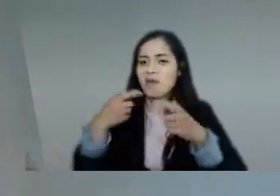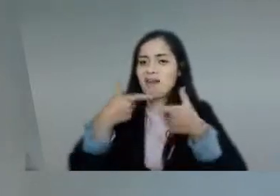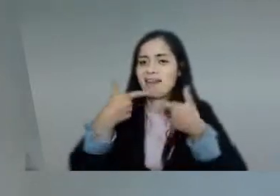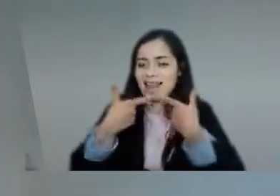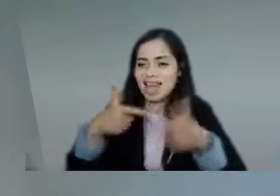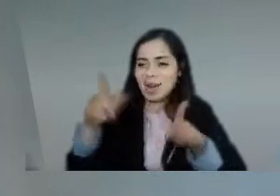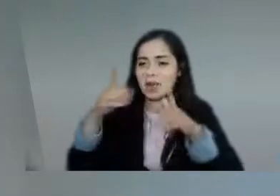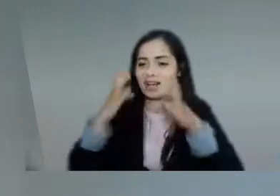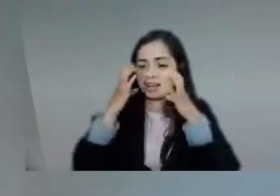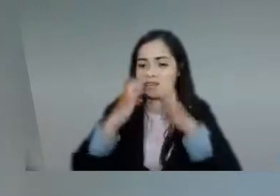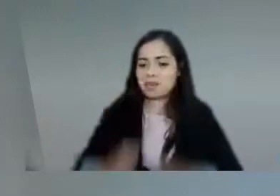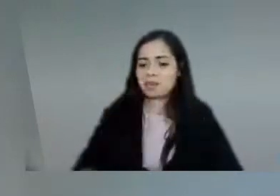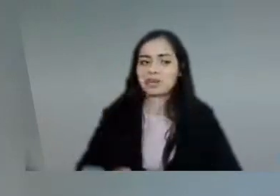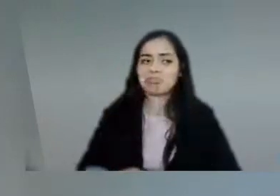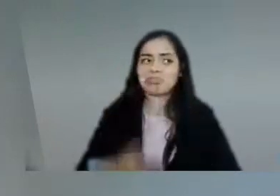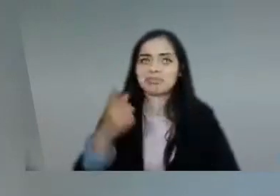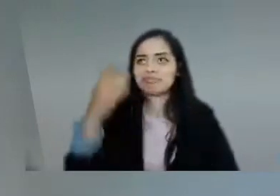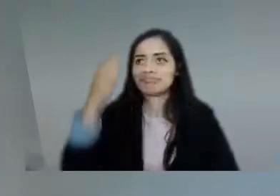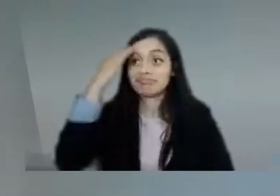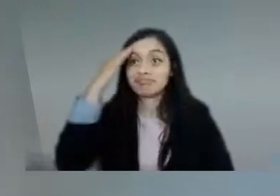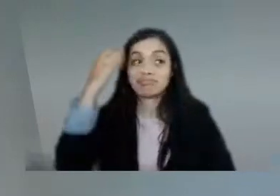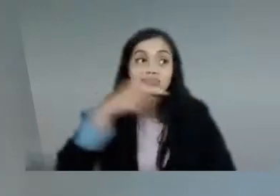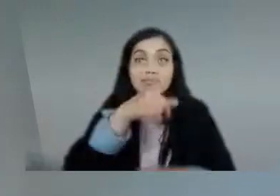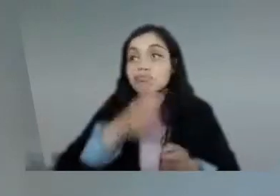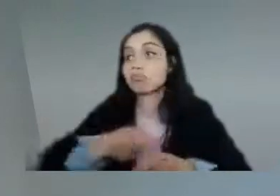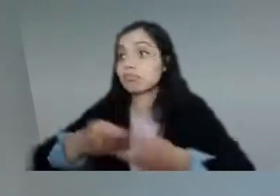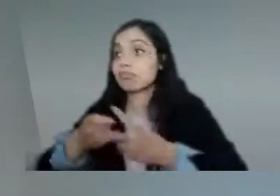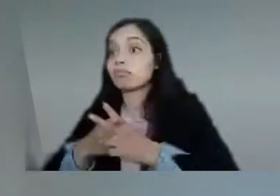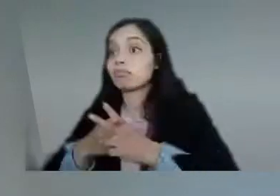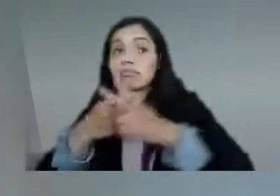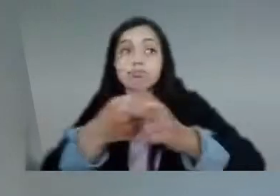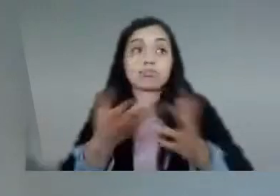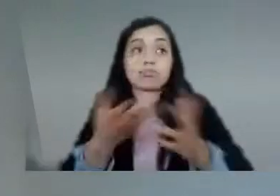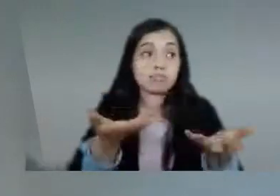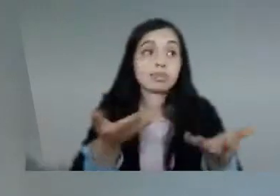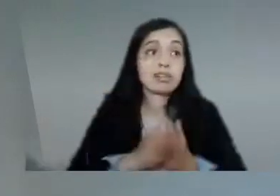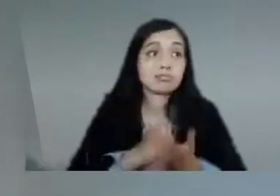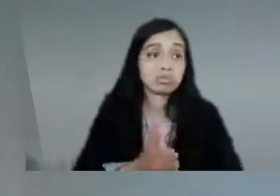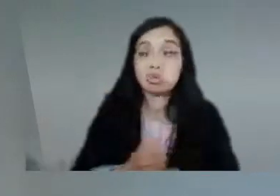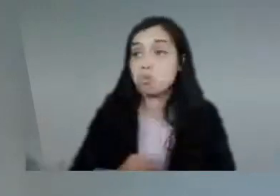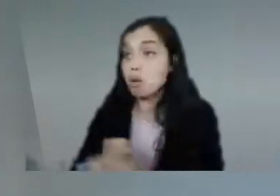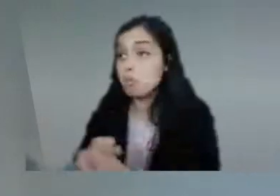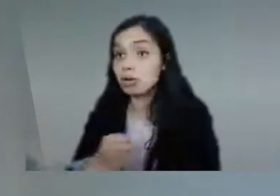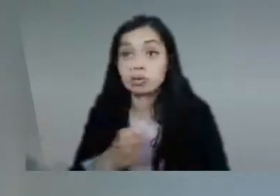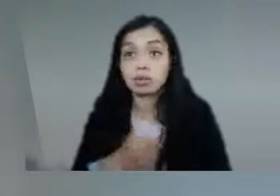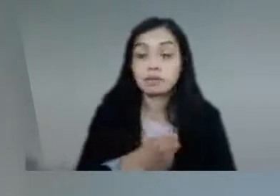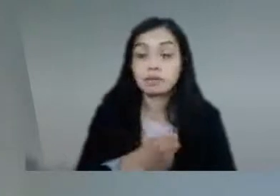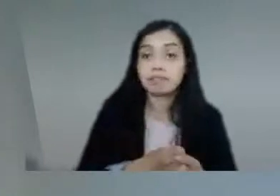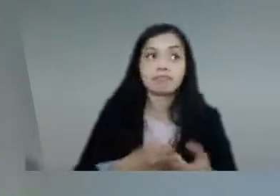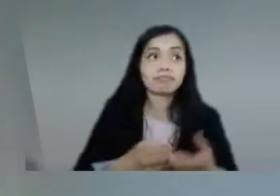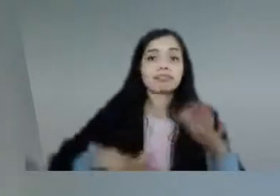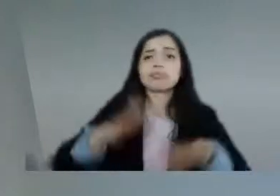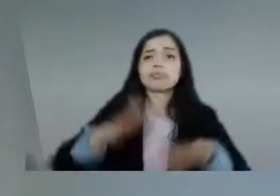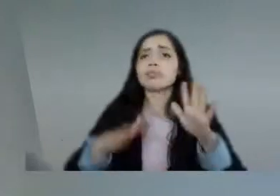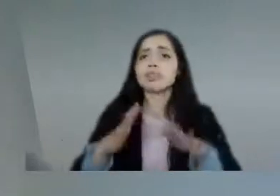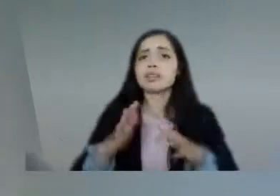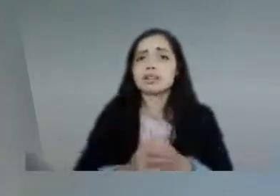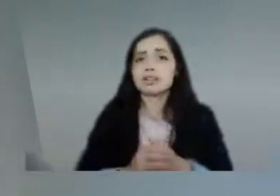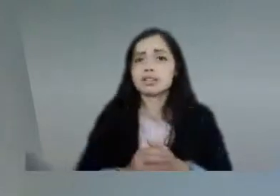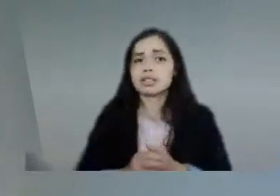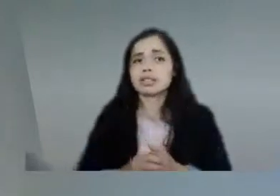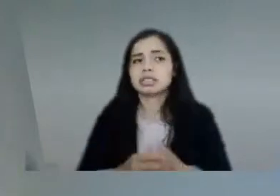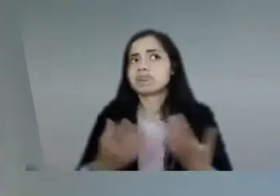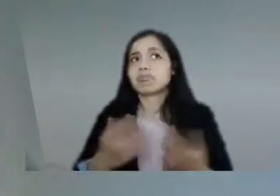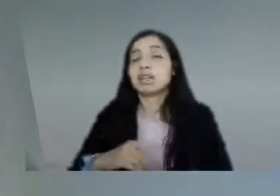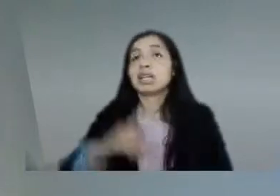le pasaba eso. No, muchas veces ni siquiera teníamos que planear cómo nos íbamos a dividir para ir a revisar las redes o quiénes iban a estar en la